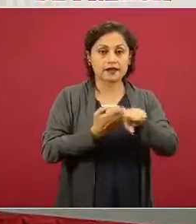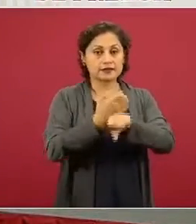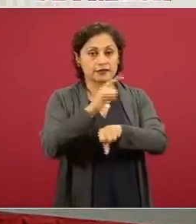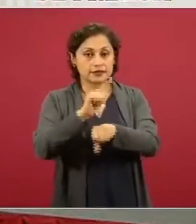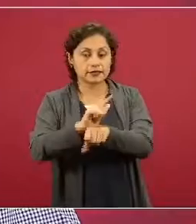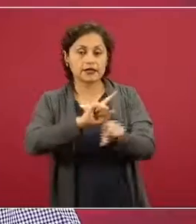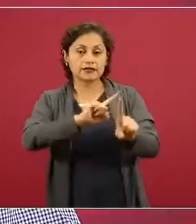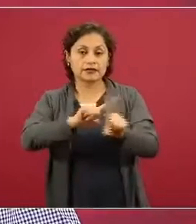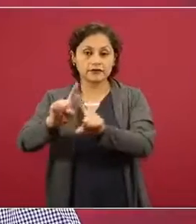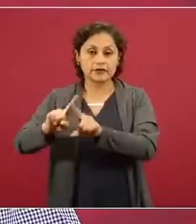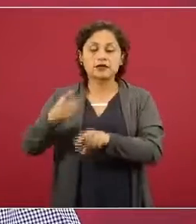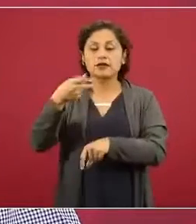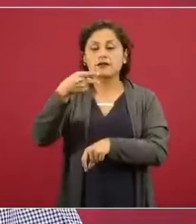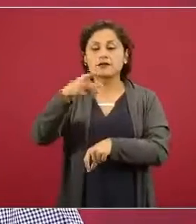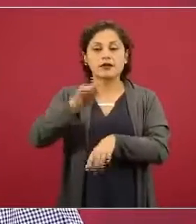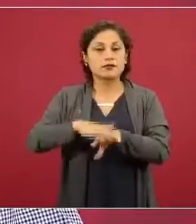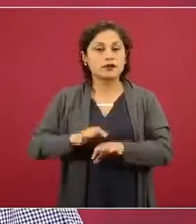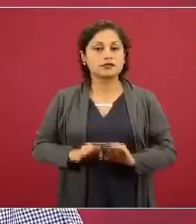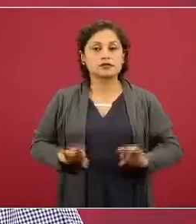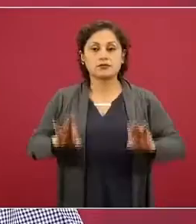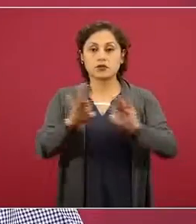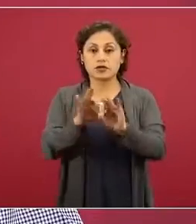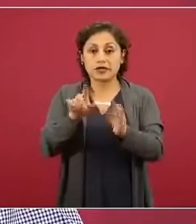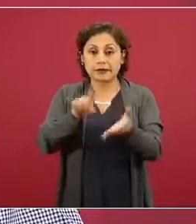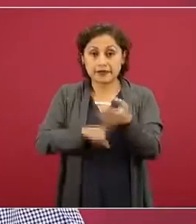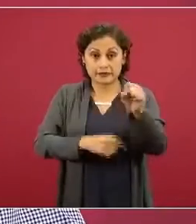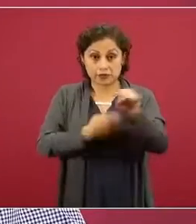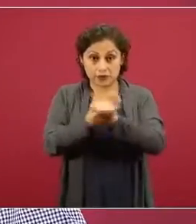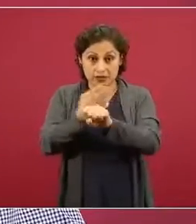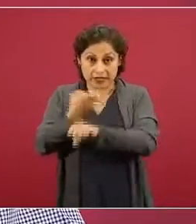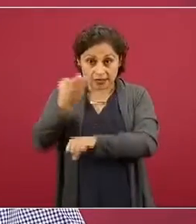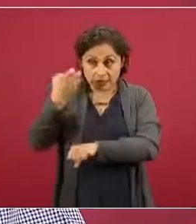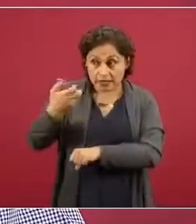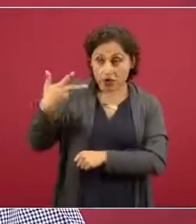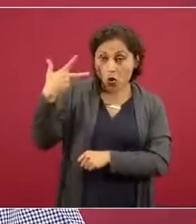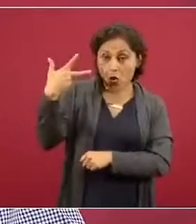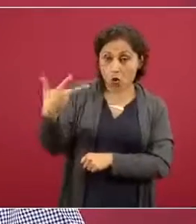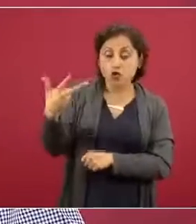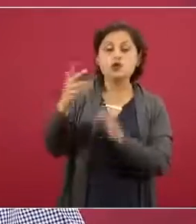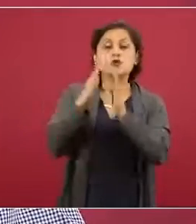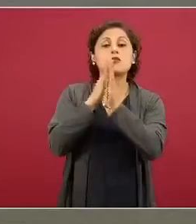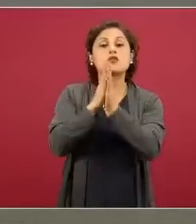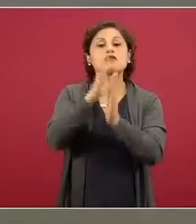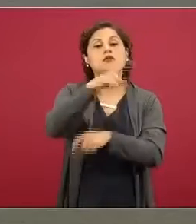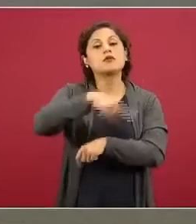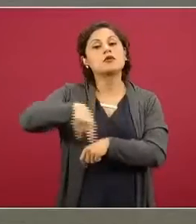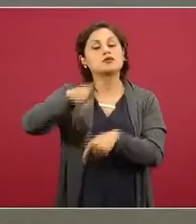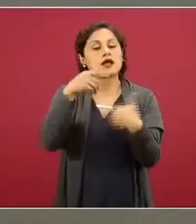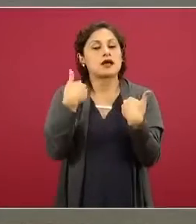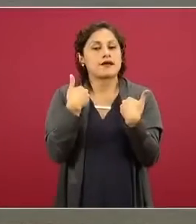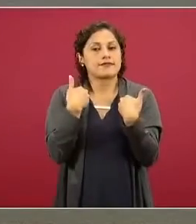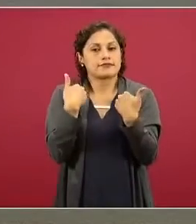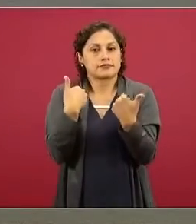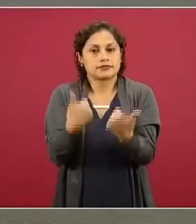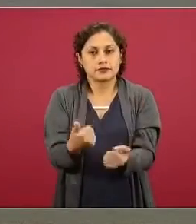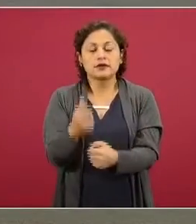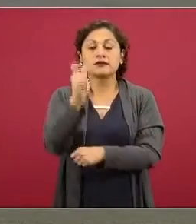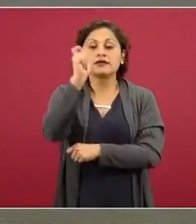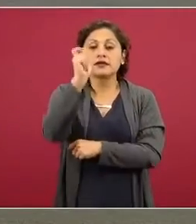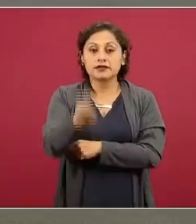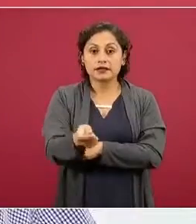especialmente en la población de estas entidades, que tomen conciencia de que es momento